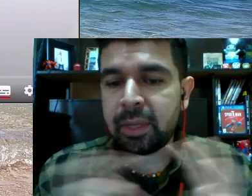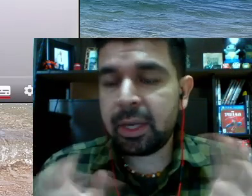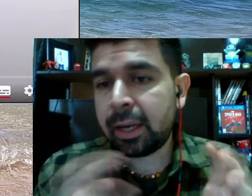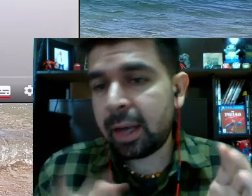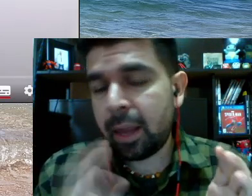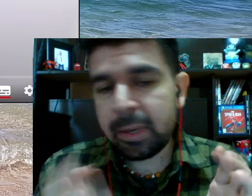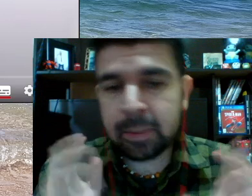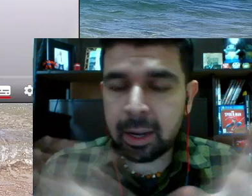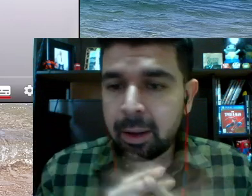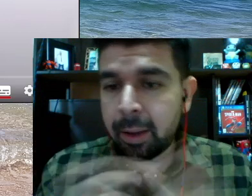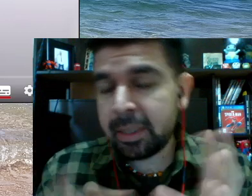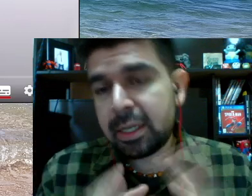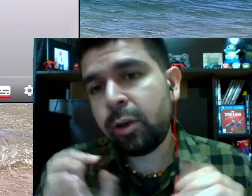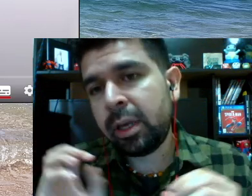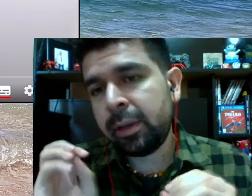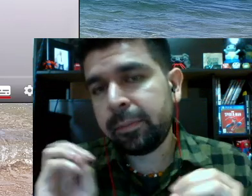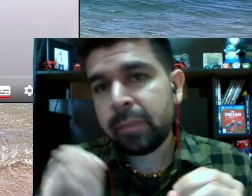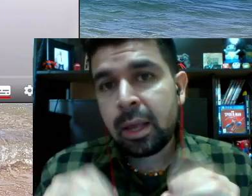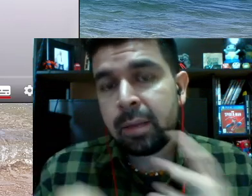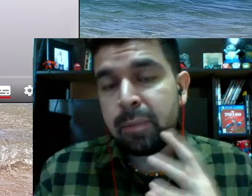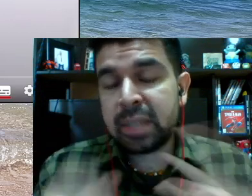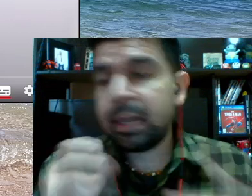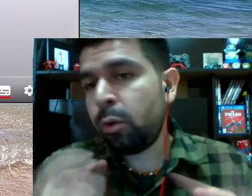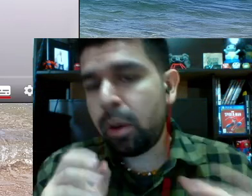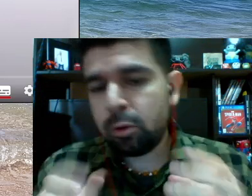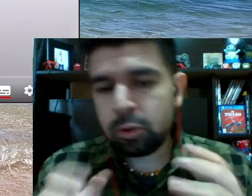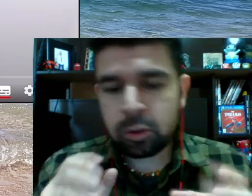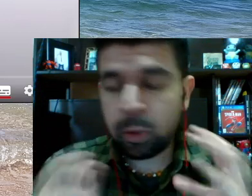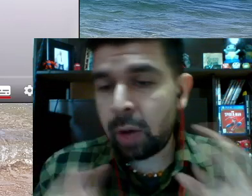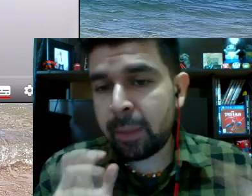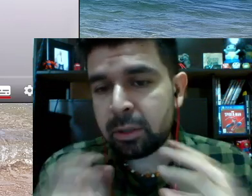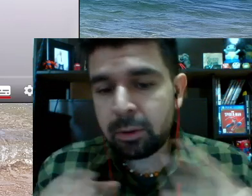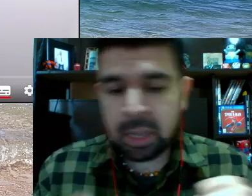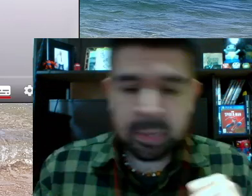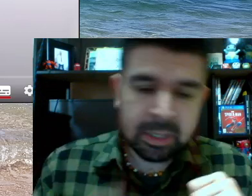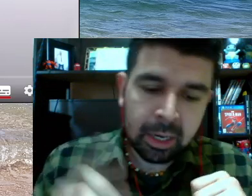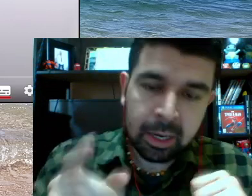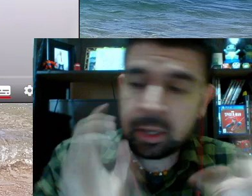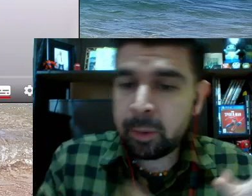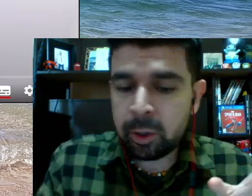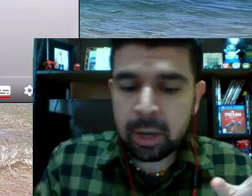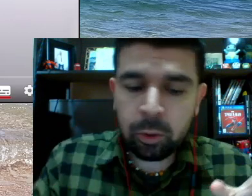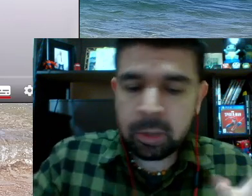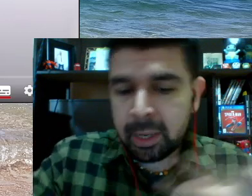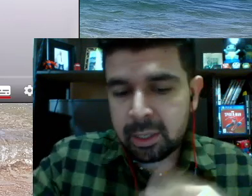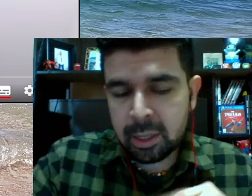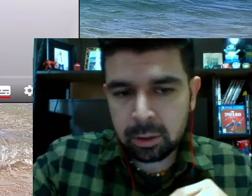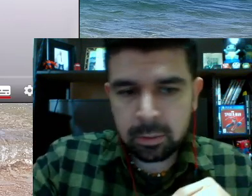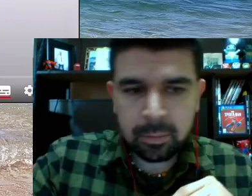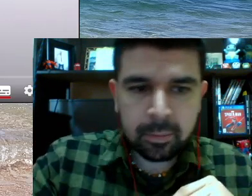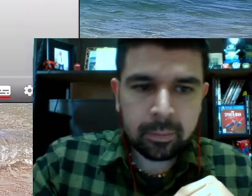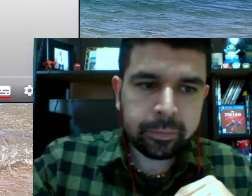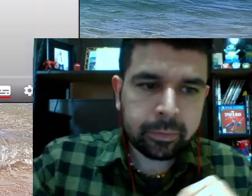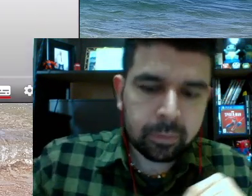cada vez va avanzando y presentan nuevos programas nuevos temas ahí terminó ya uno iba a iniciar